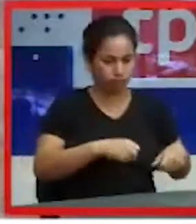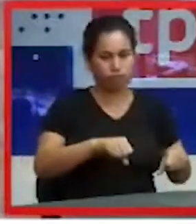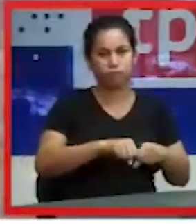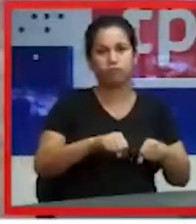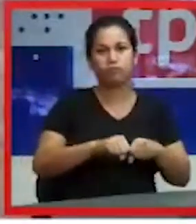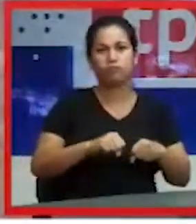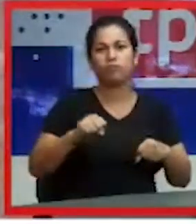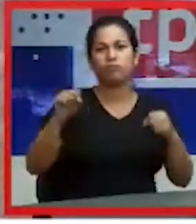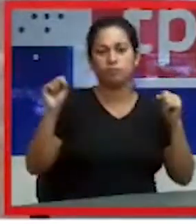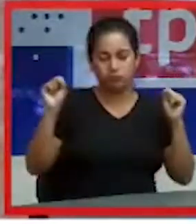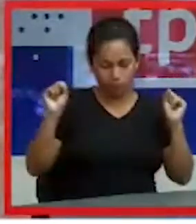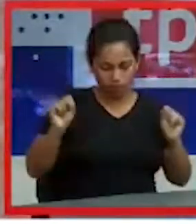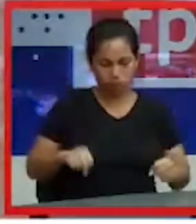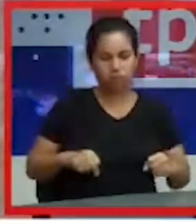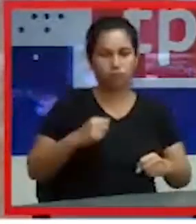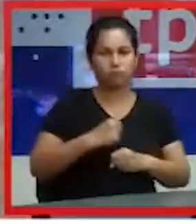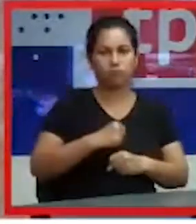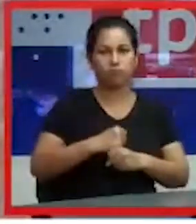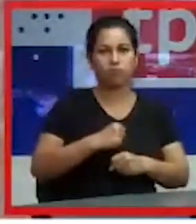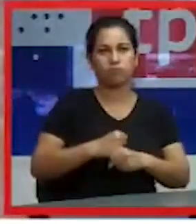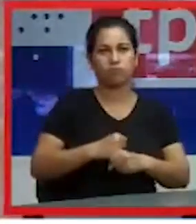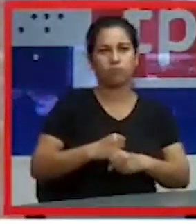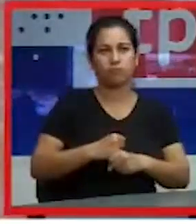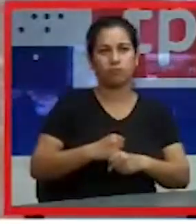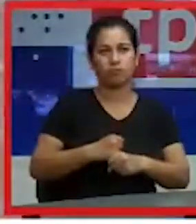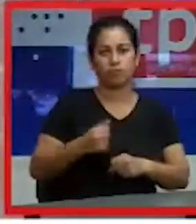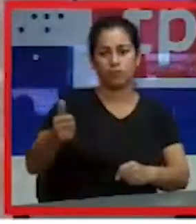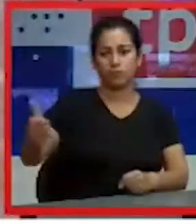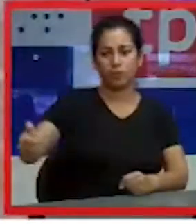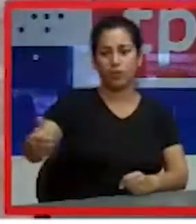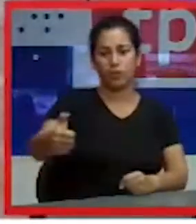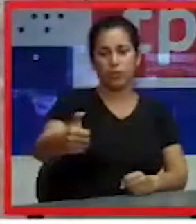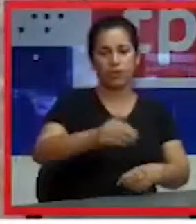y tener aparatos de esterilización que nosotros